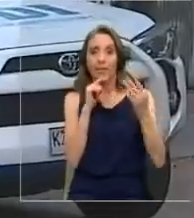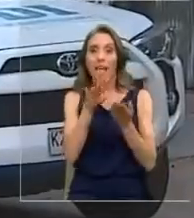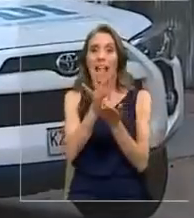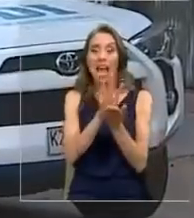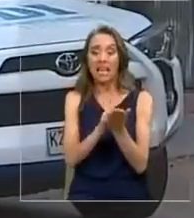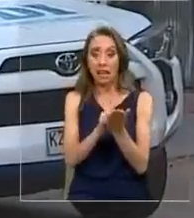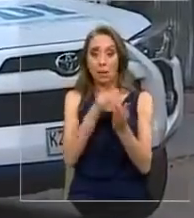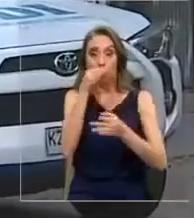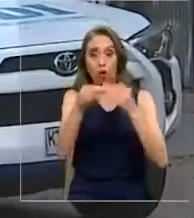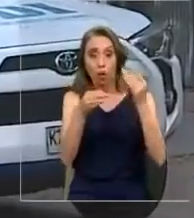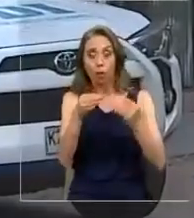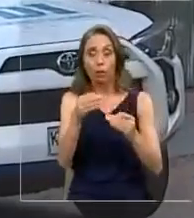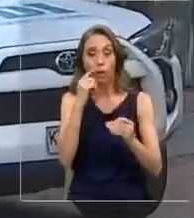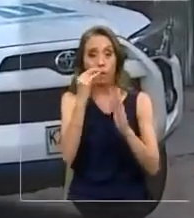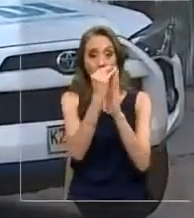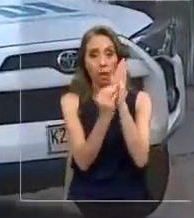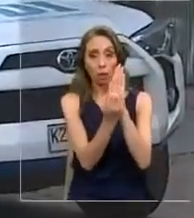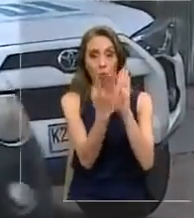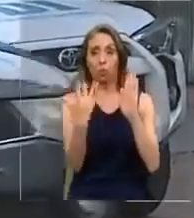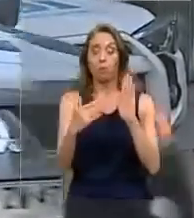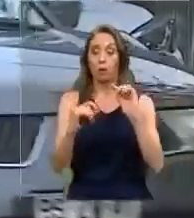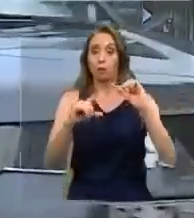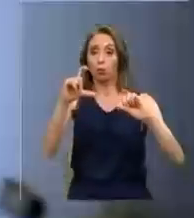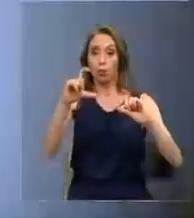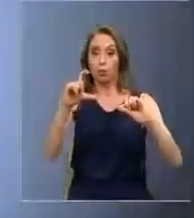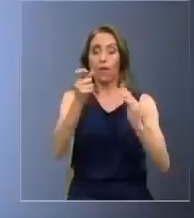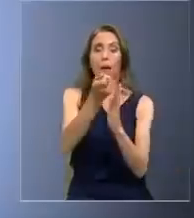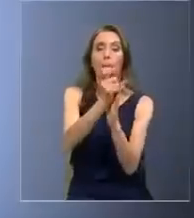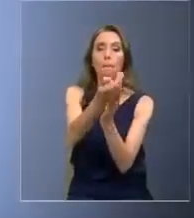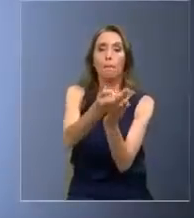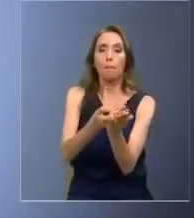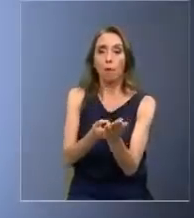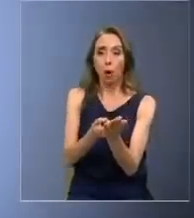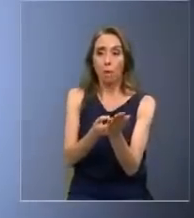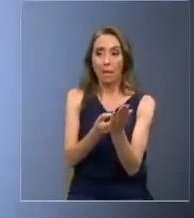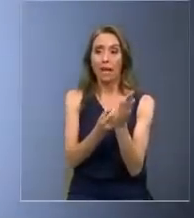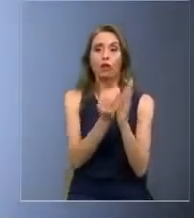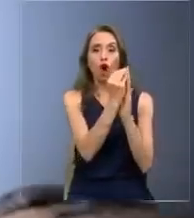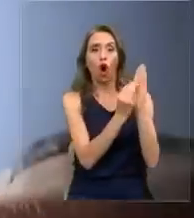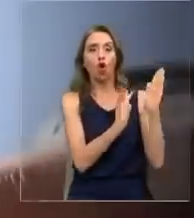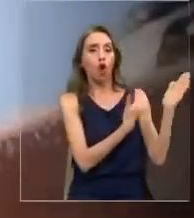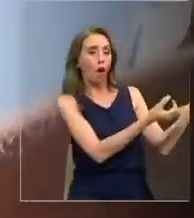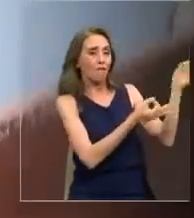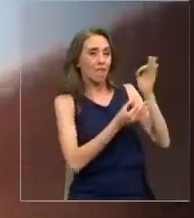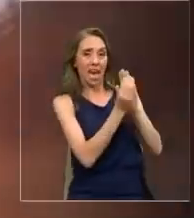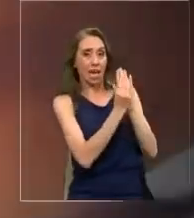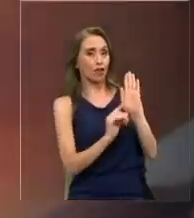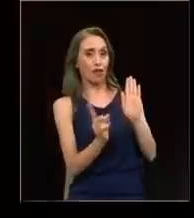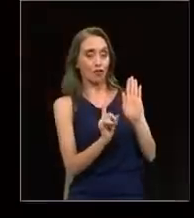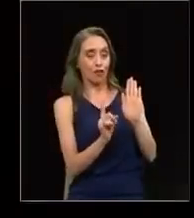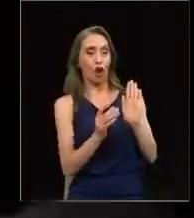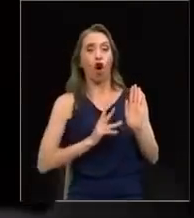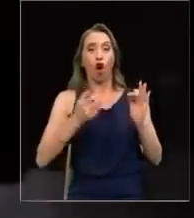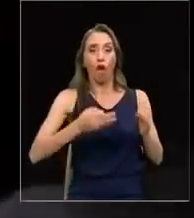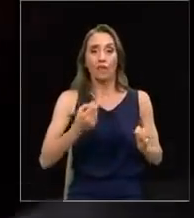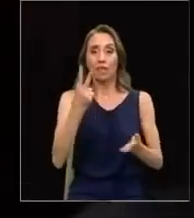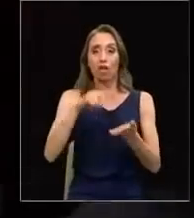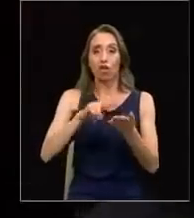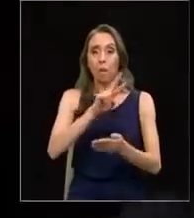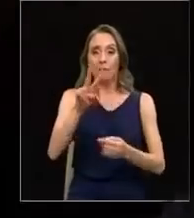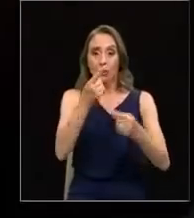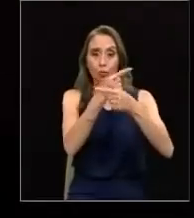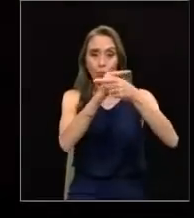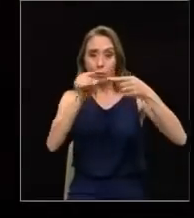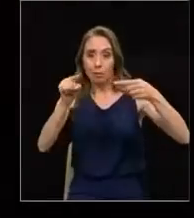Las cifras son alarmantes. De hecho, en un promedio realizado sin estadísticas oficiales aún, en lo que va del 2022